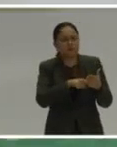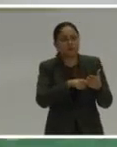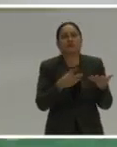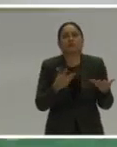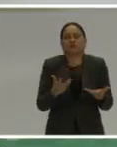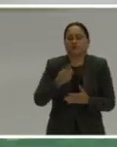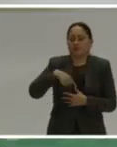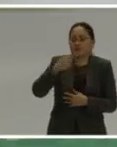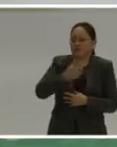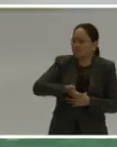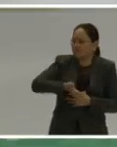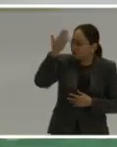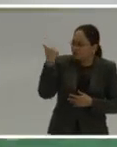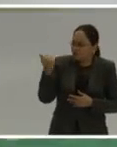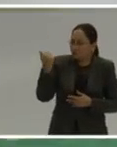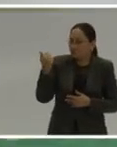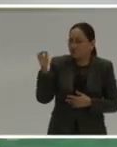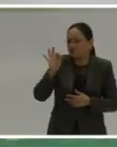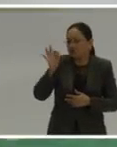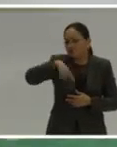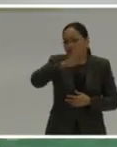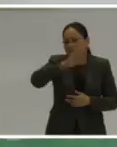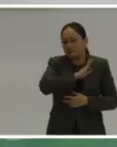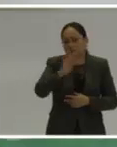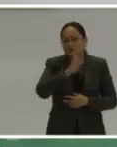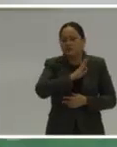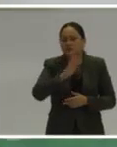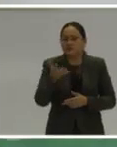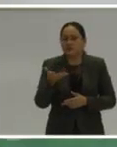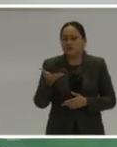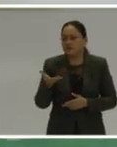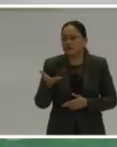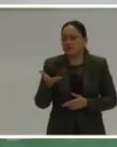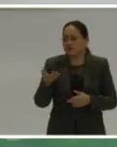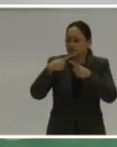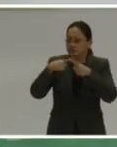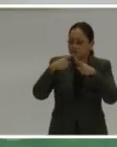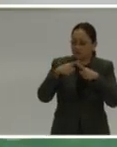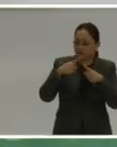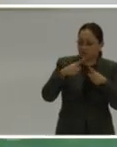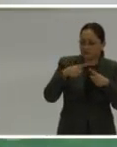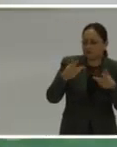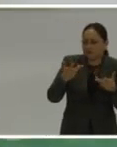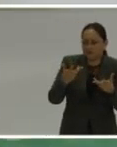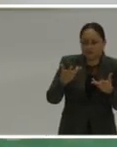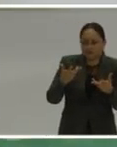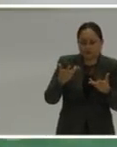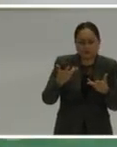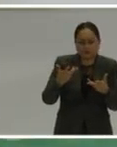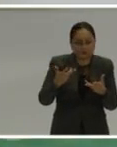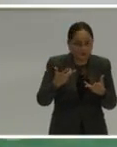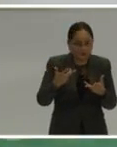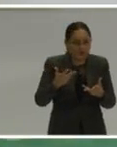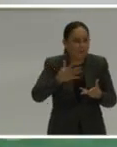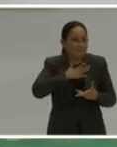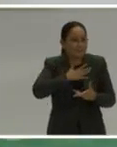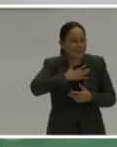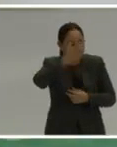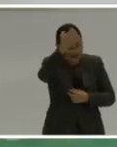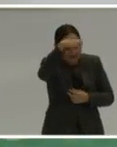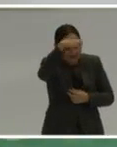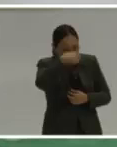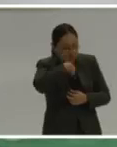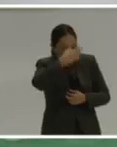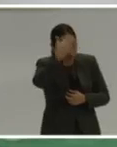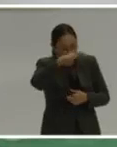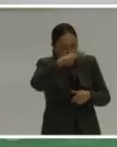sabemos. Yo podría hablar de lo aymara y lo quechua, pero no podría hablar de la Amazonía porque no sé del